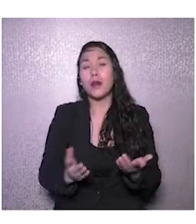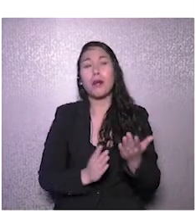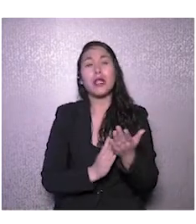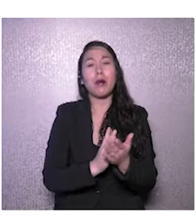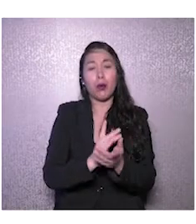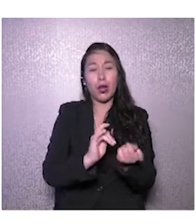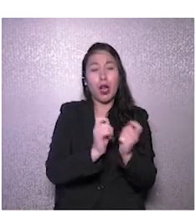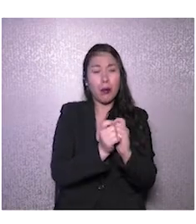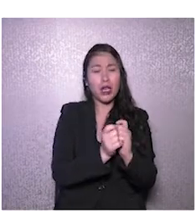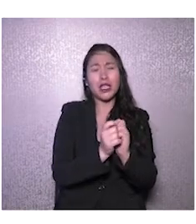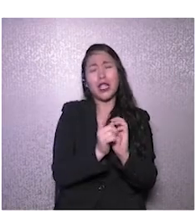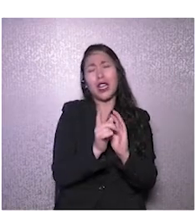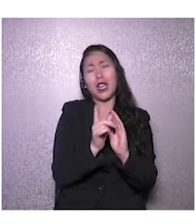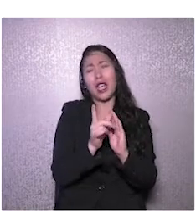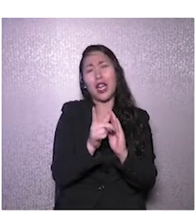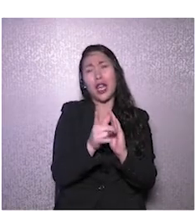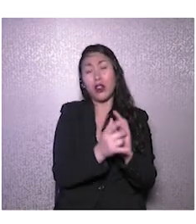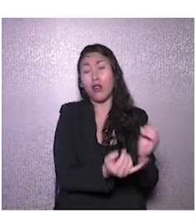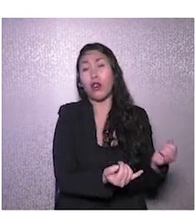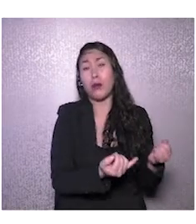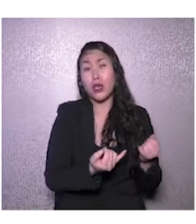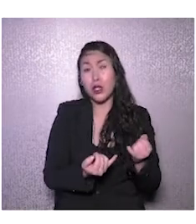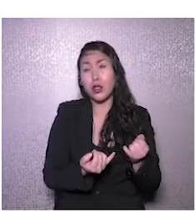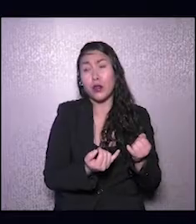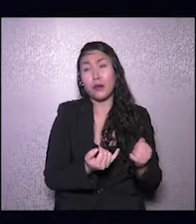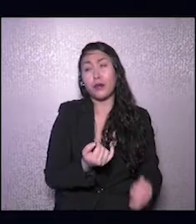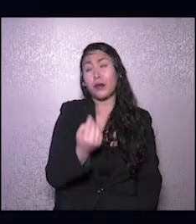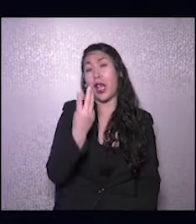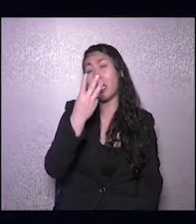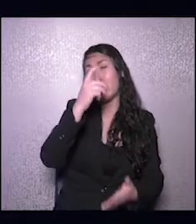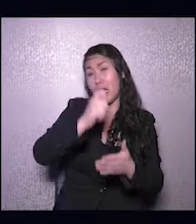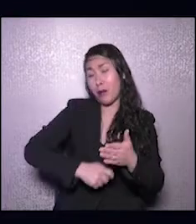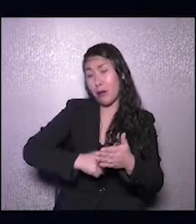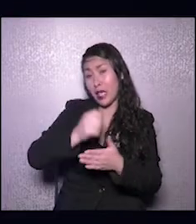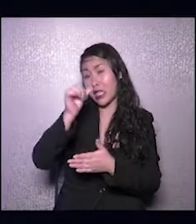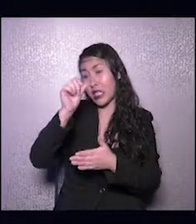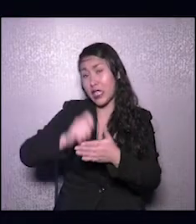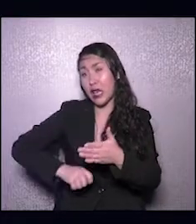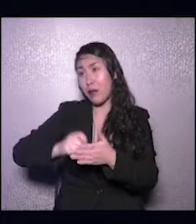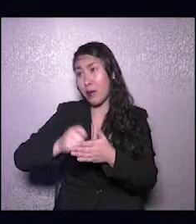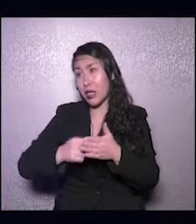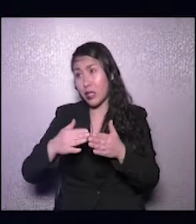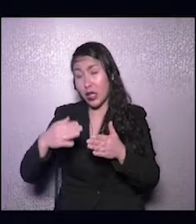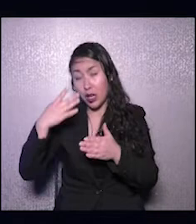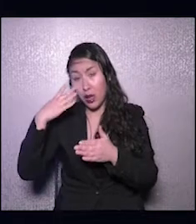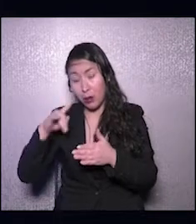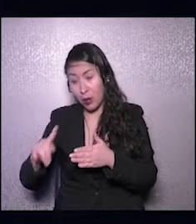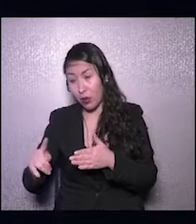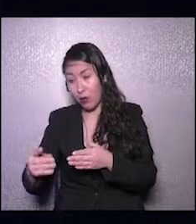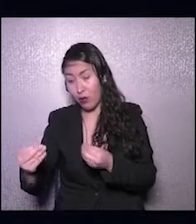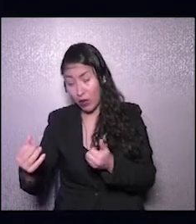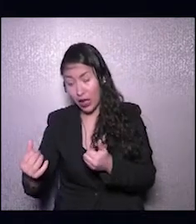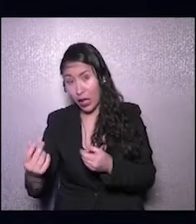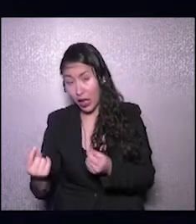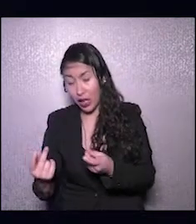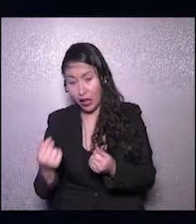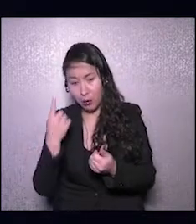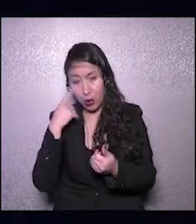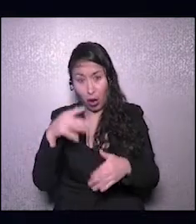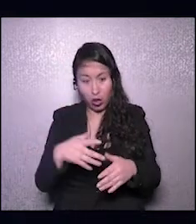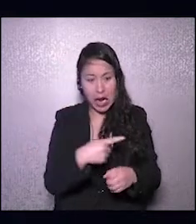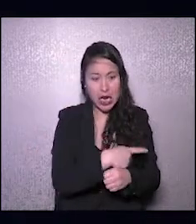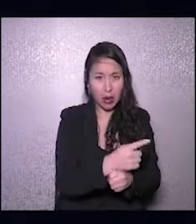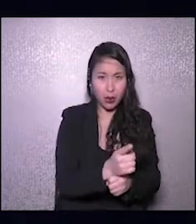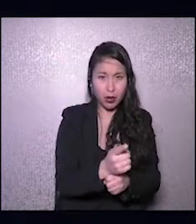los REM que se hacían en los consultorios se demoran 3-6 meses en generarse, pero eran de buena calidad, a tener basura instantánea.